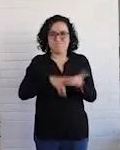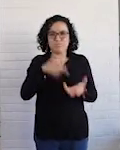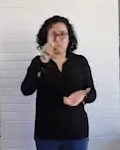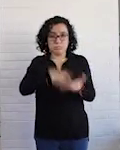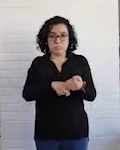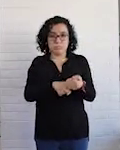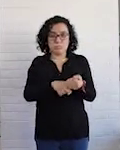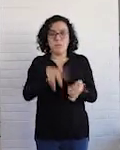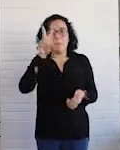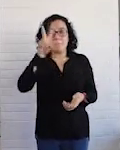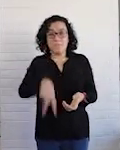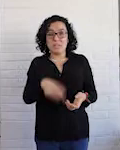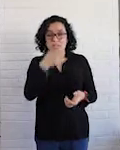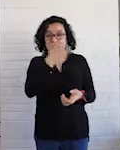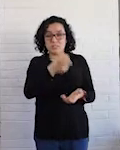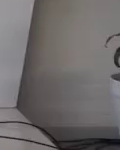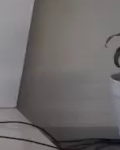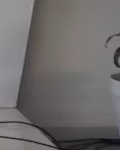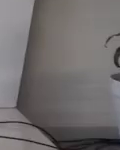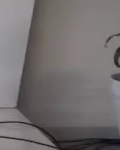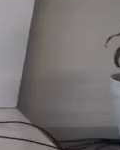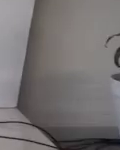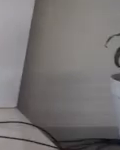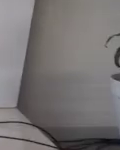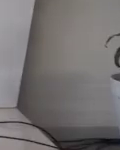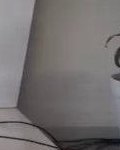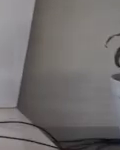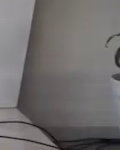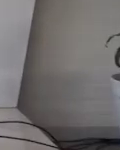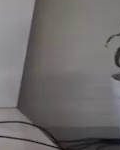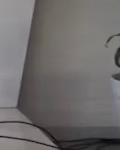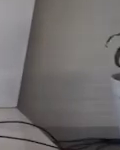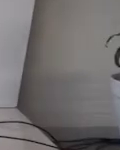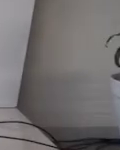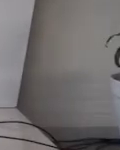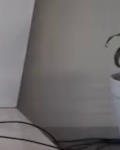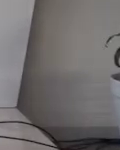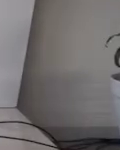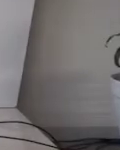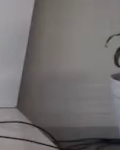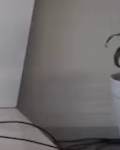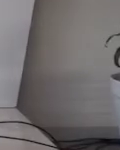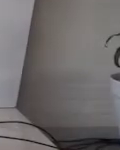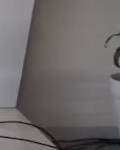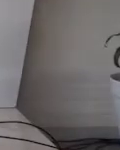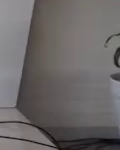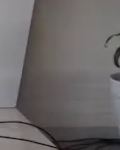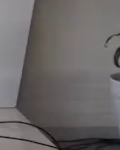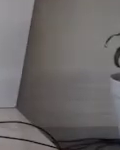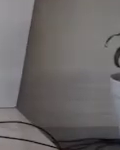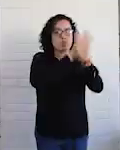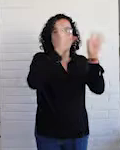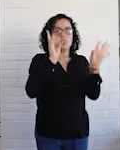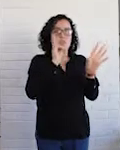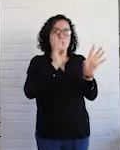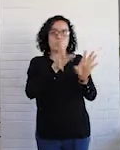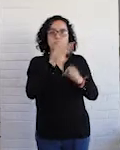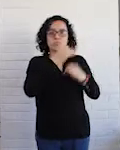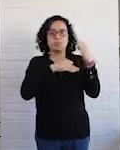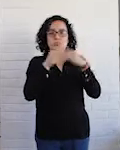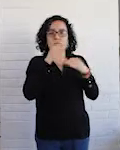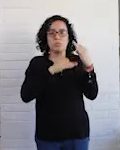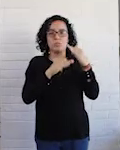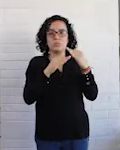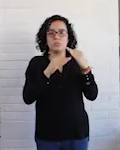¿Son veraces todos los datos? Transparencia versus oscuridad, algoritmos. Hay mucha transparencia, todos vemos todo. ¿Y quién sabe cuál